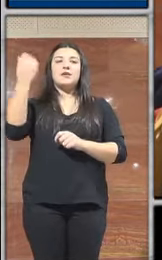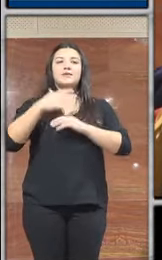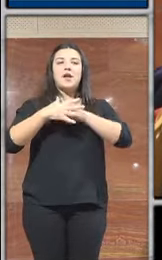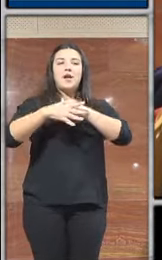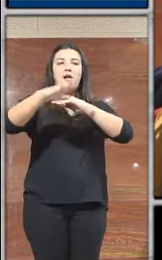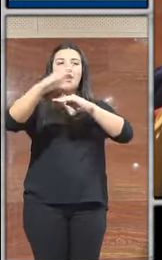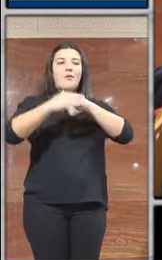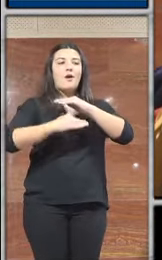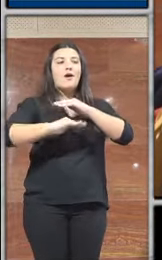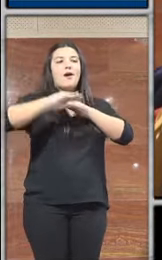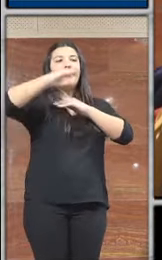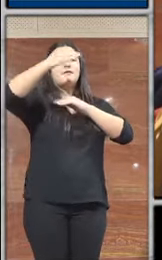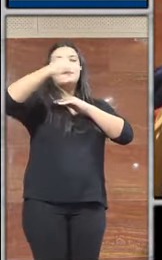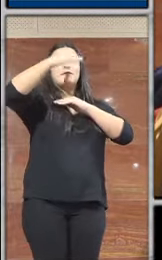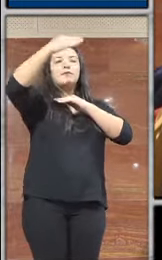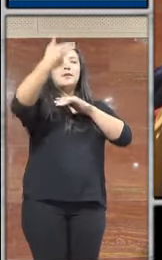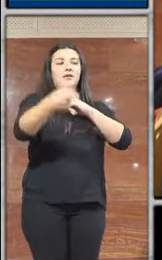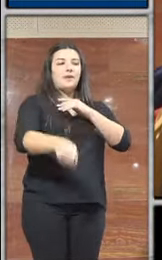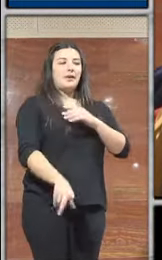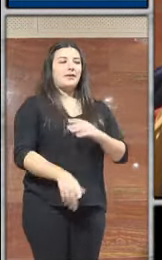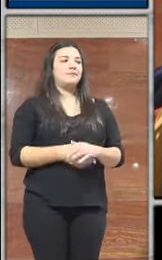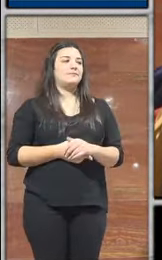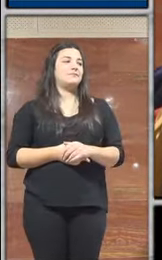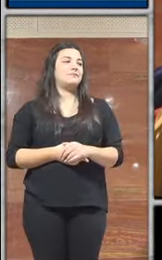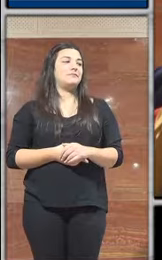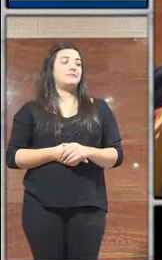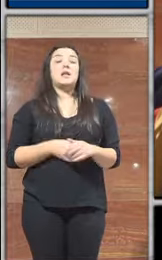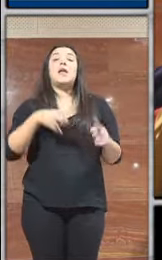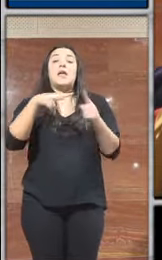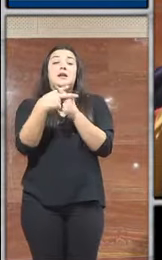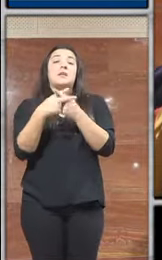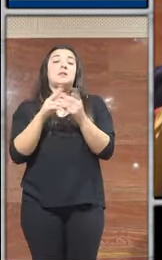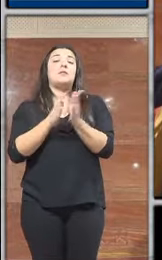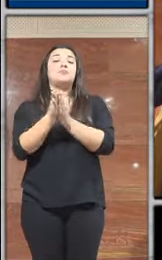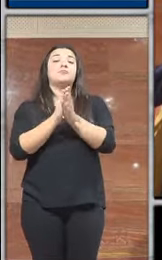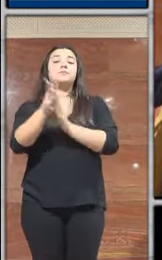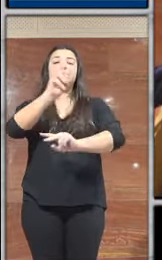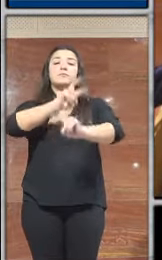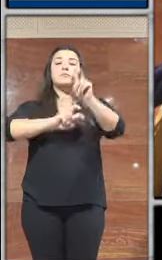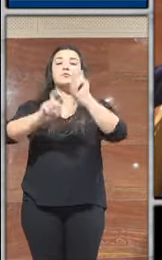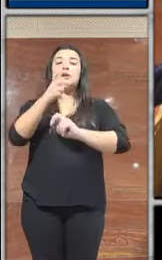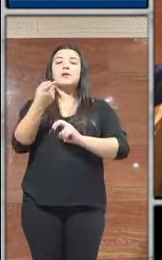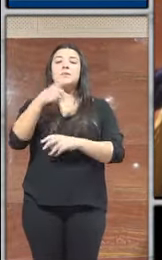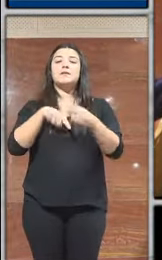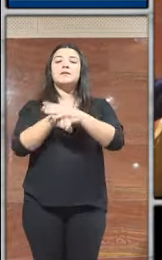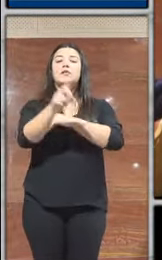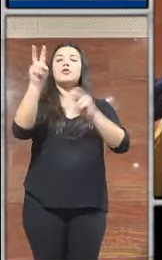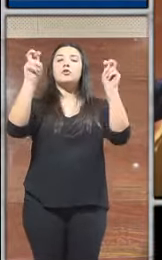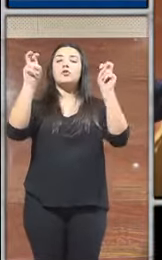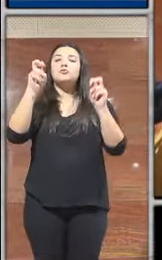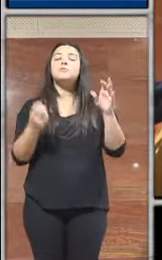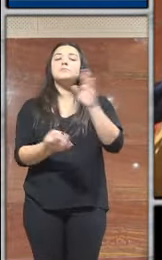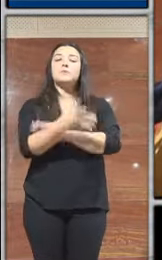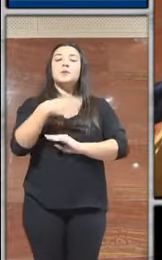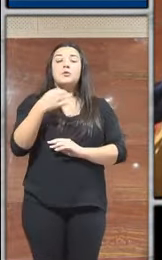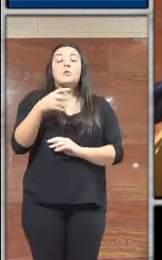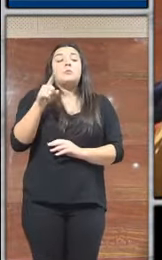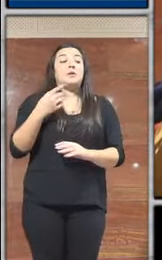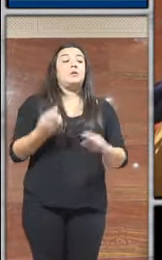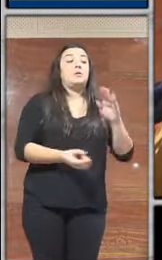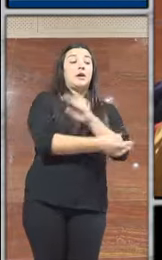fuentes o sea que se pueden buscar herramientas motivadoras se pueden hacer desarrollos nuevos pero hay muchos existentes que se pueden